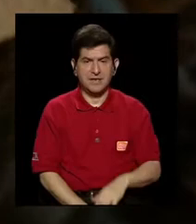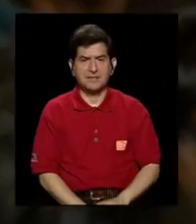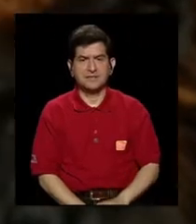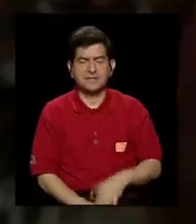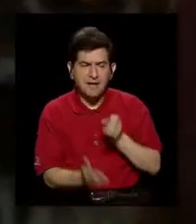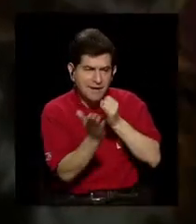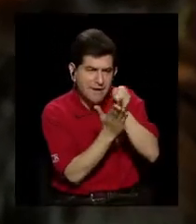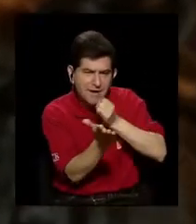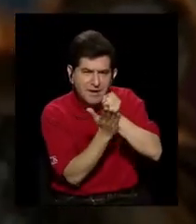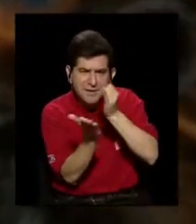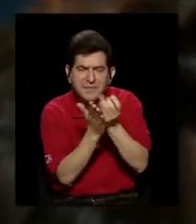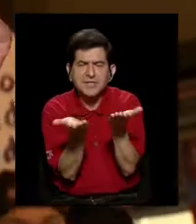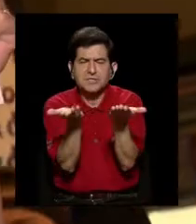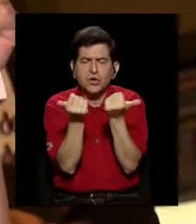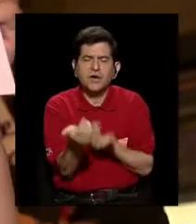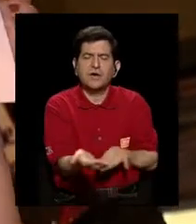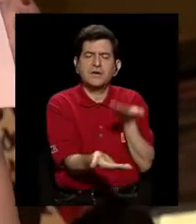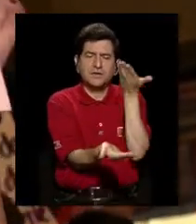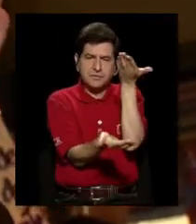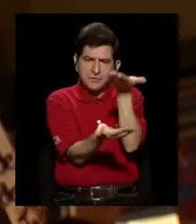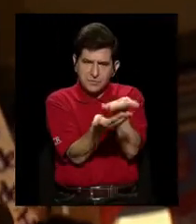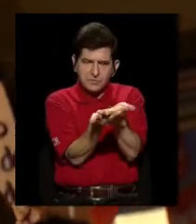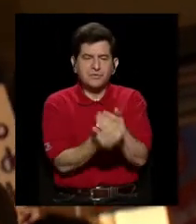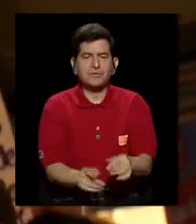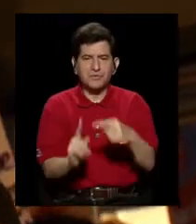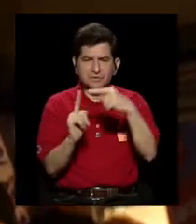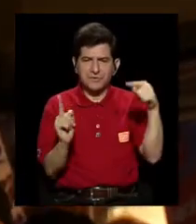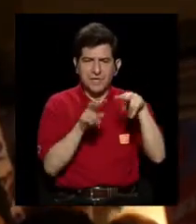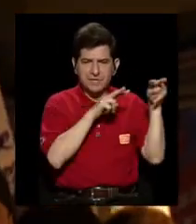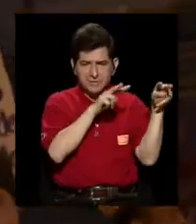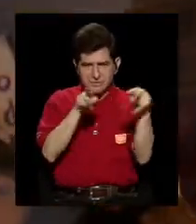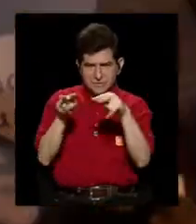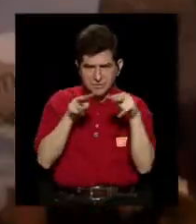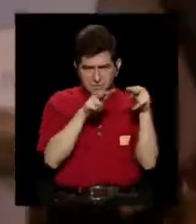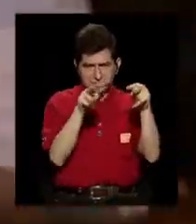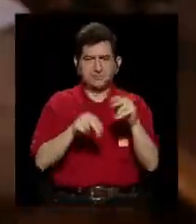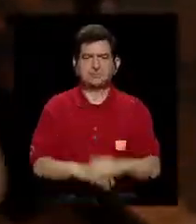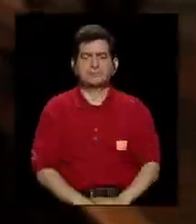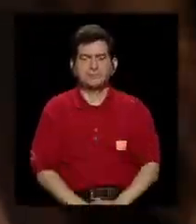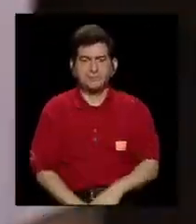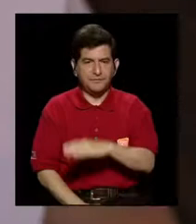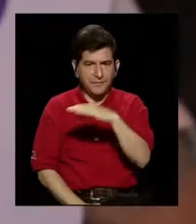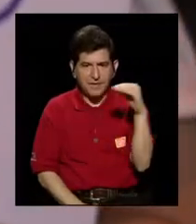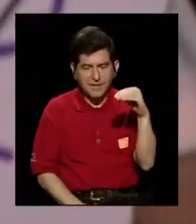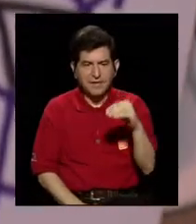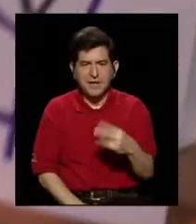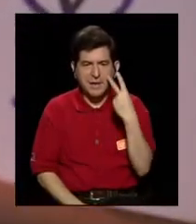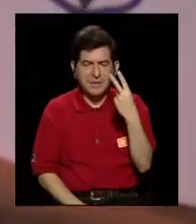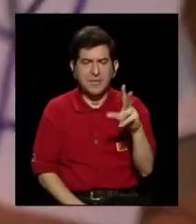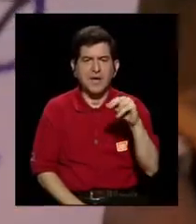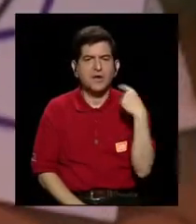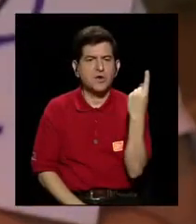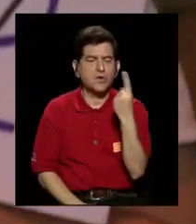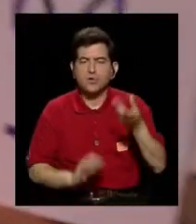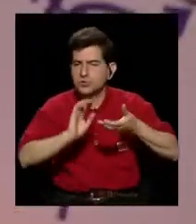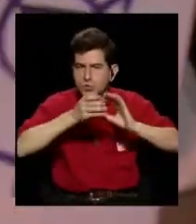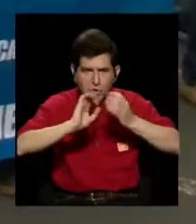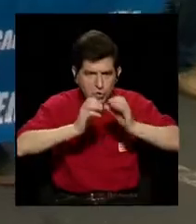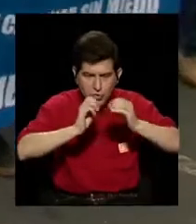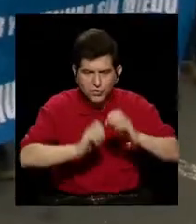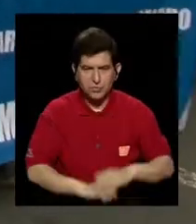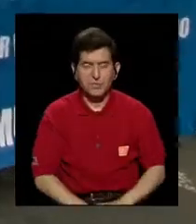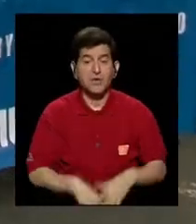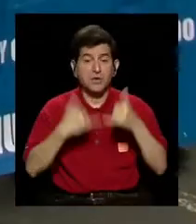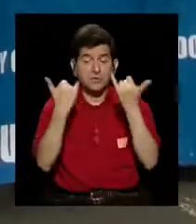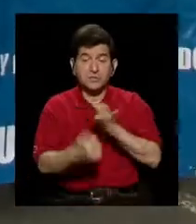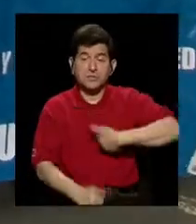de las investigaciones que queremos proponer desde el observatorio, y es empezar a ver más allá de los números,